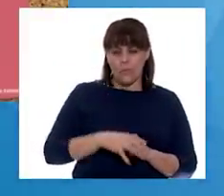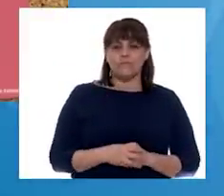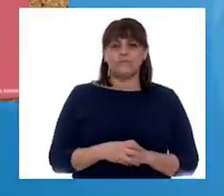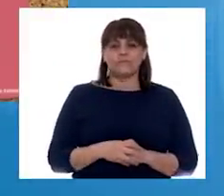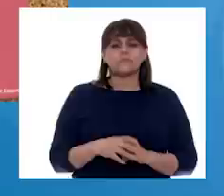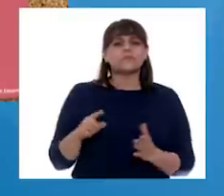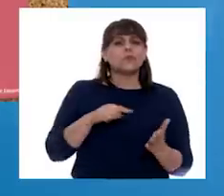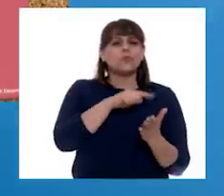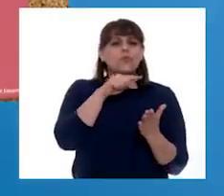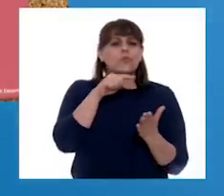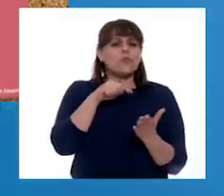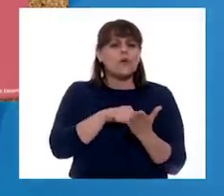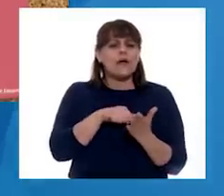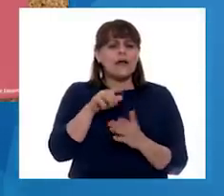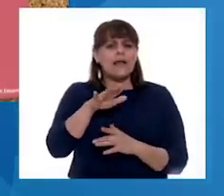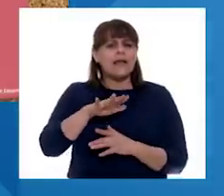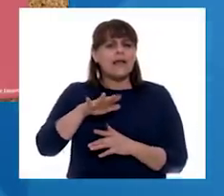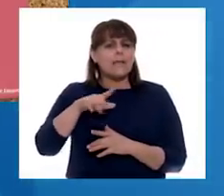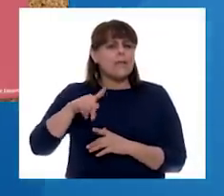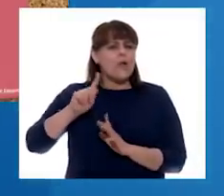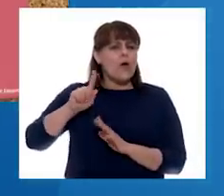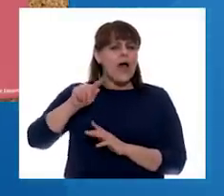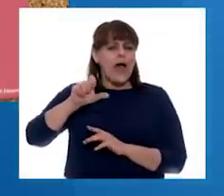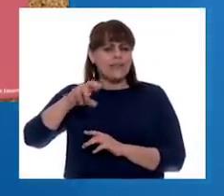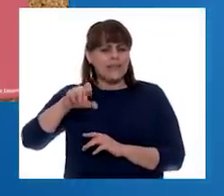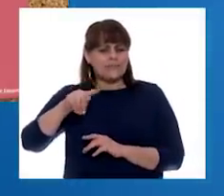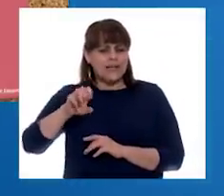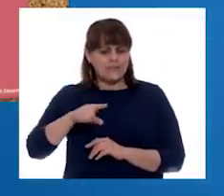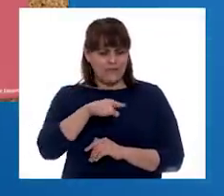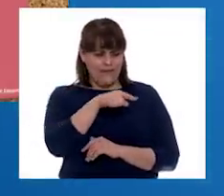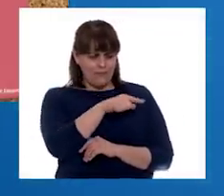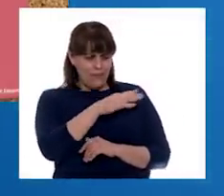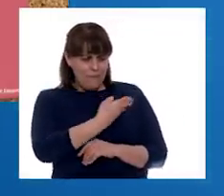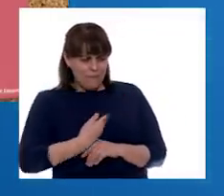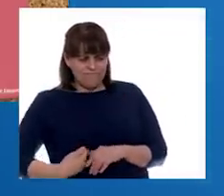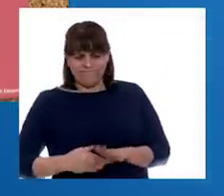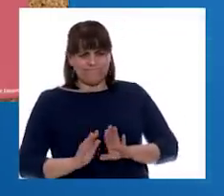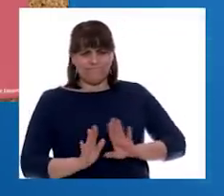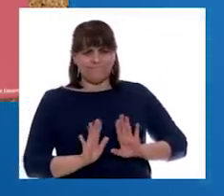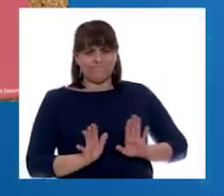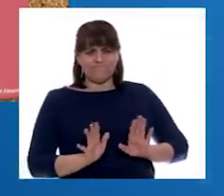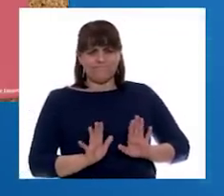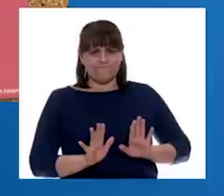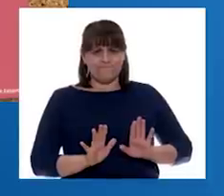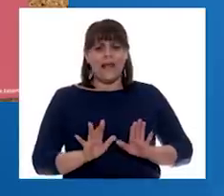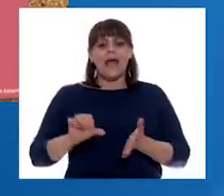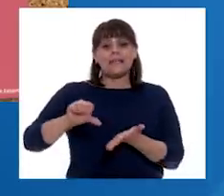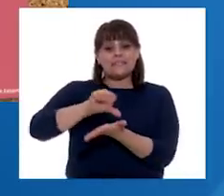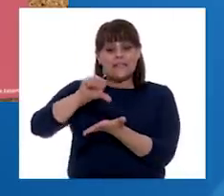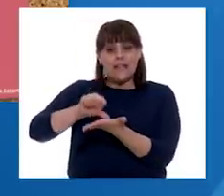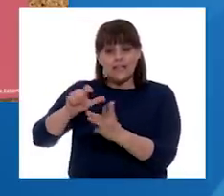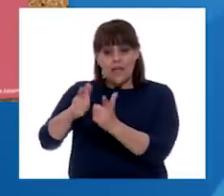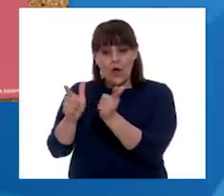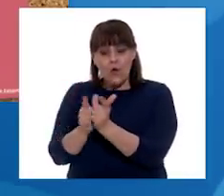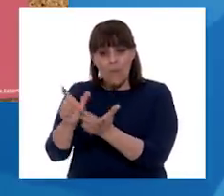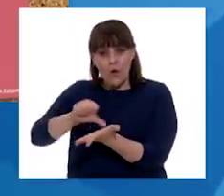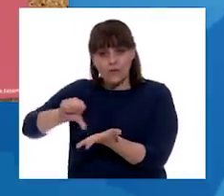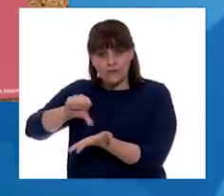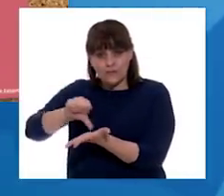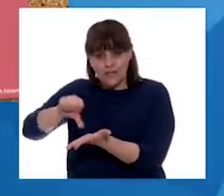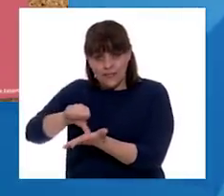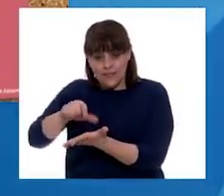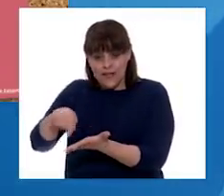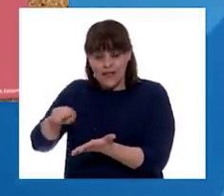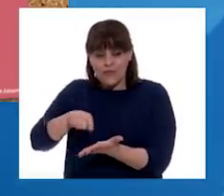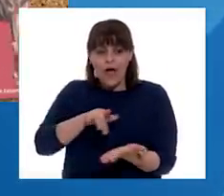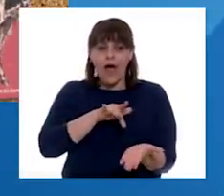Bustamante desconocería la presidencia de Guerrero y asciende con el apoyo de los centralistas. Un mandato nuevamente frustrado por Santana